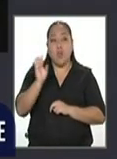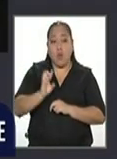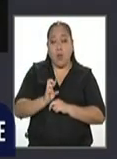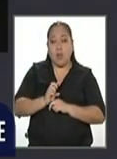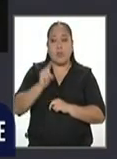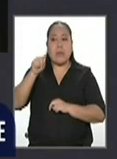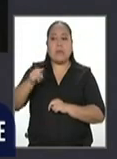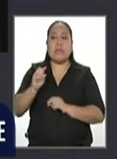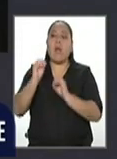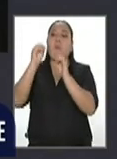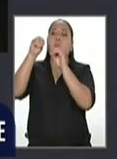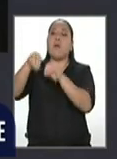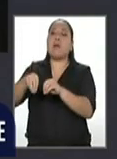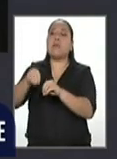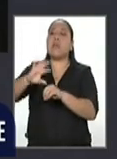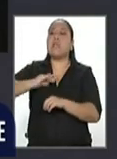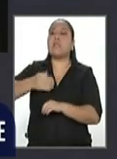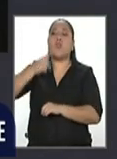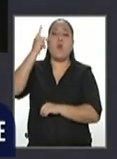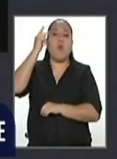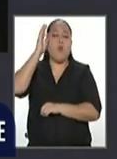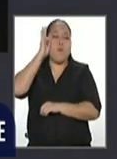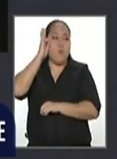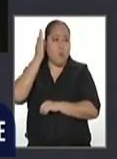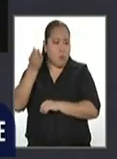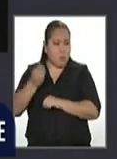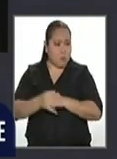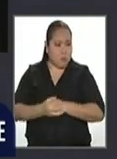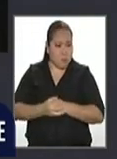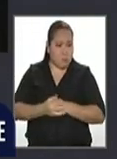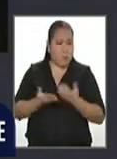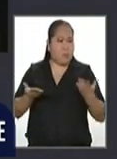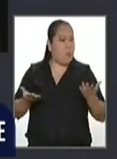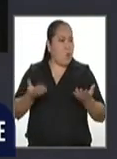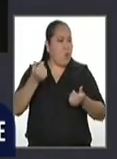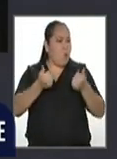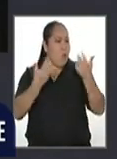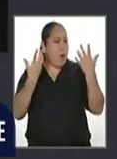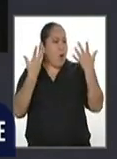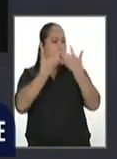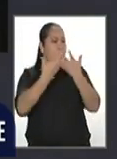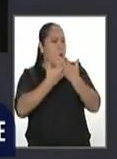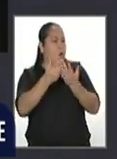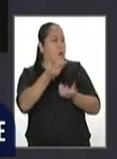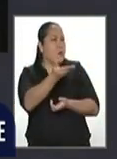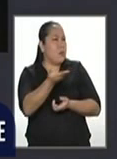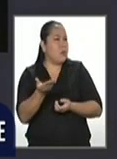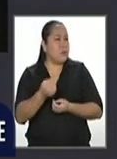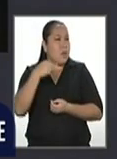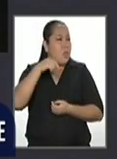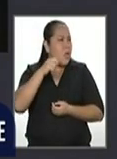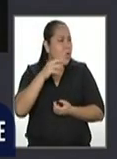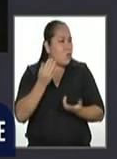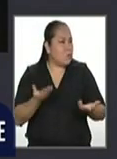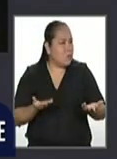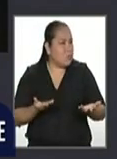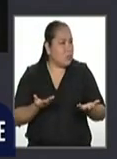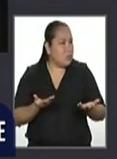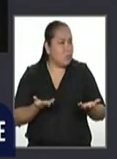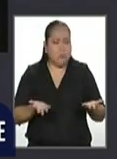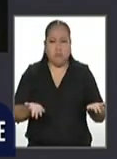estaban personificados en la señora Fujimori. O sea, ¿cuál es la coherencia, Nano?